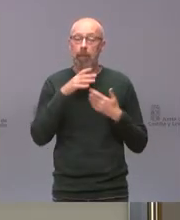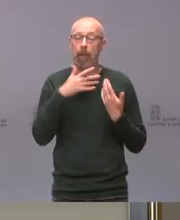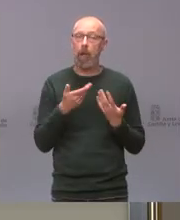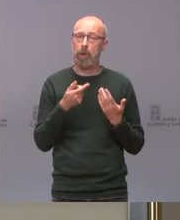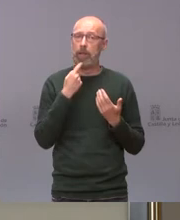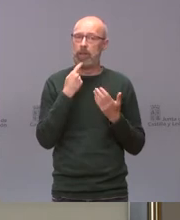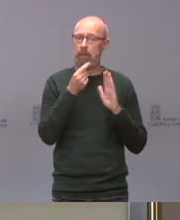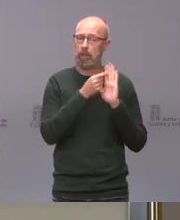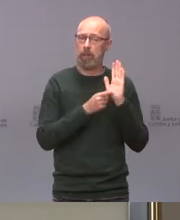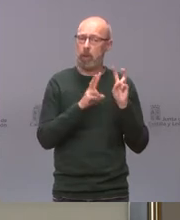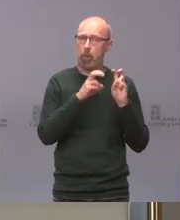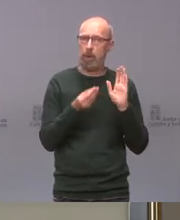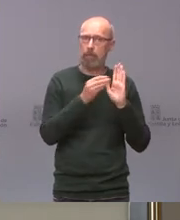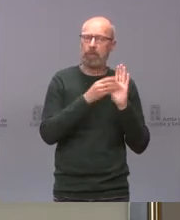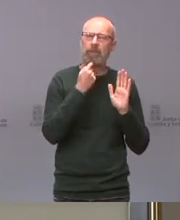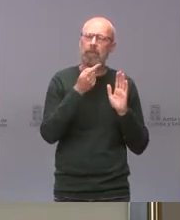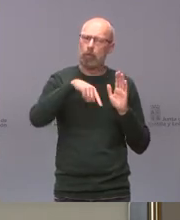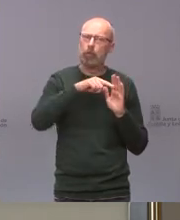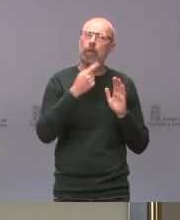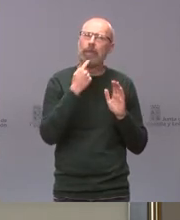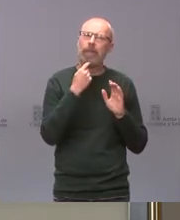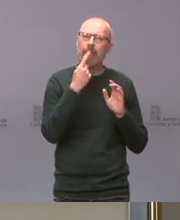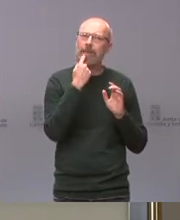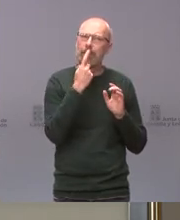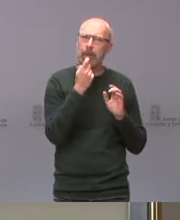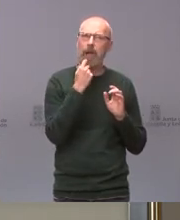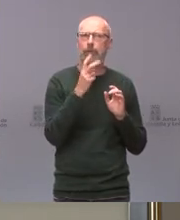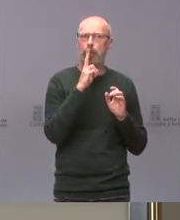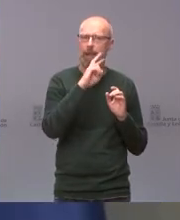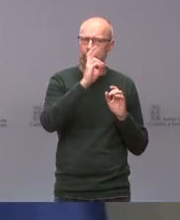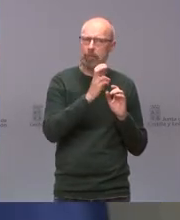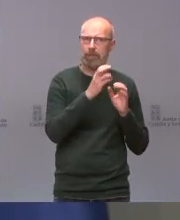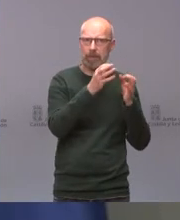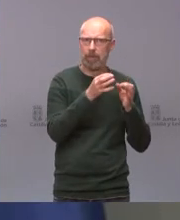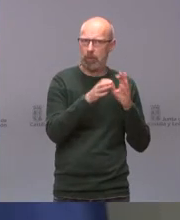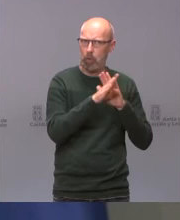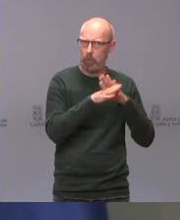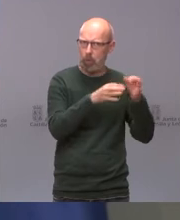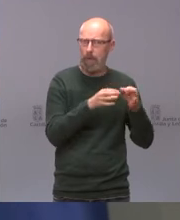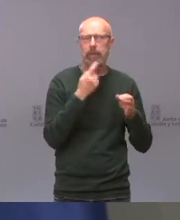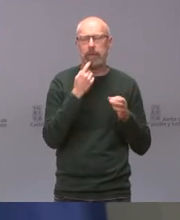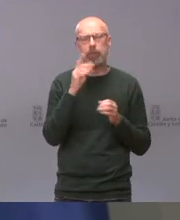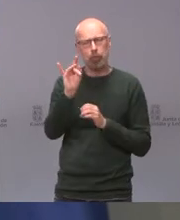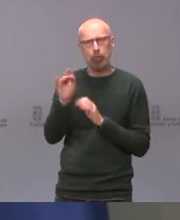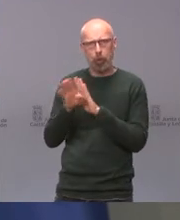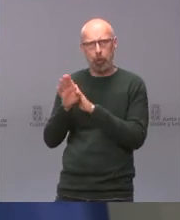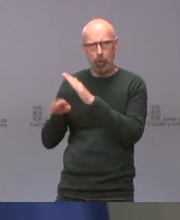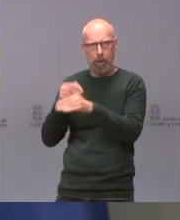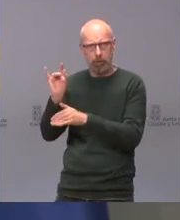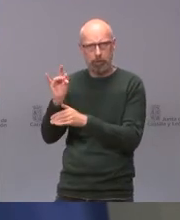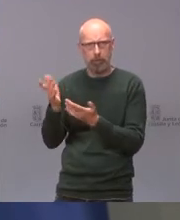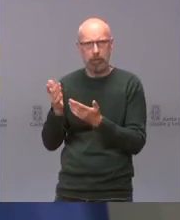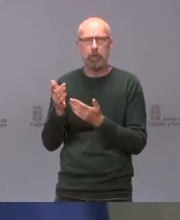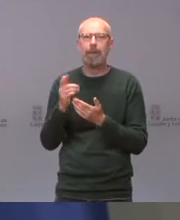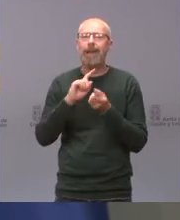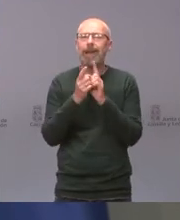mantener el semáforo. ¿Esto supondría modificar la...? No, el semáforo no se va a modificar. Se va a modificar lo que vienen